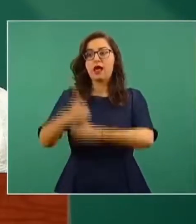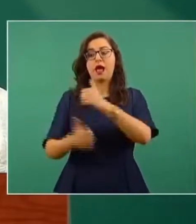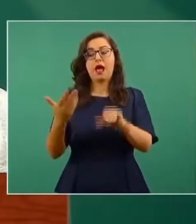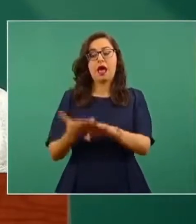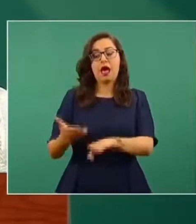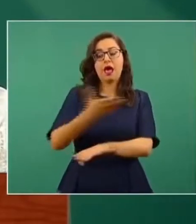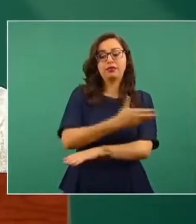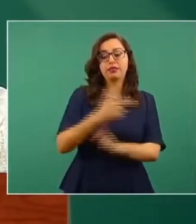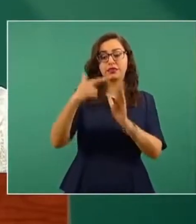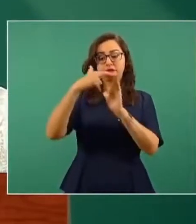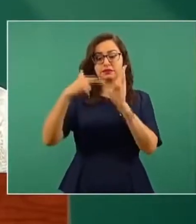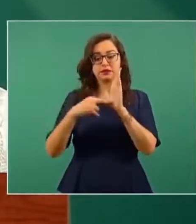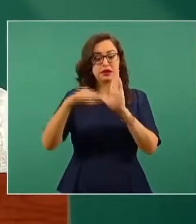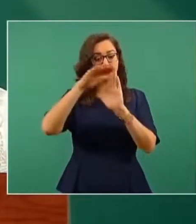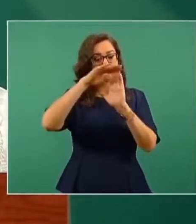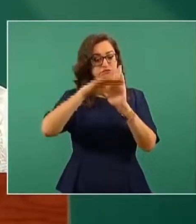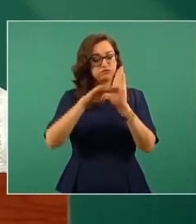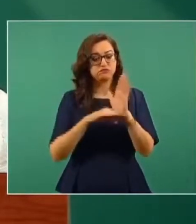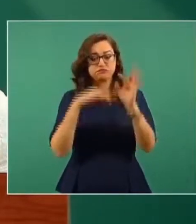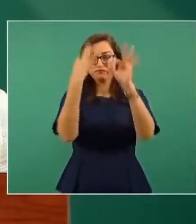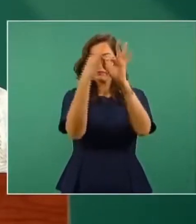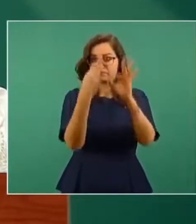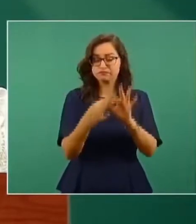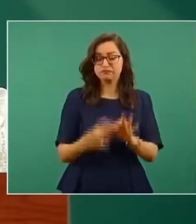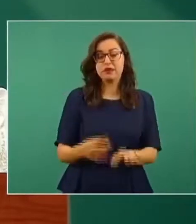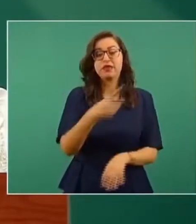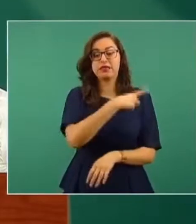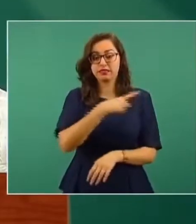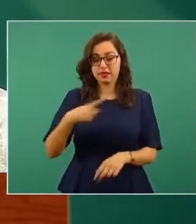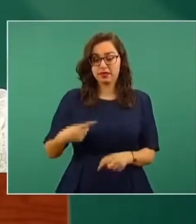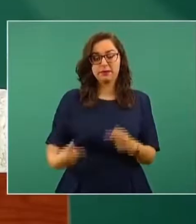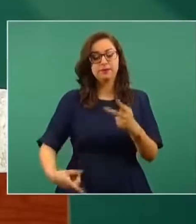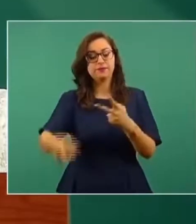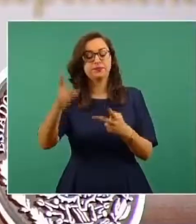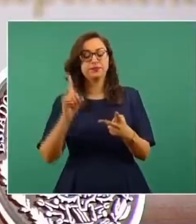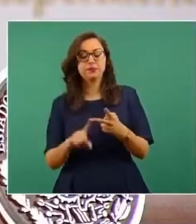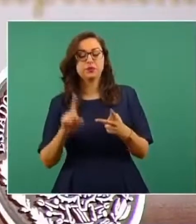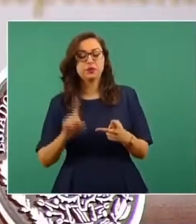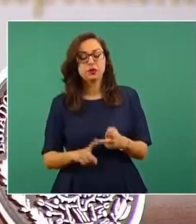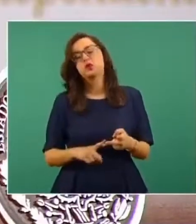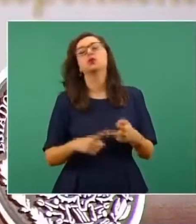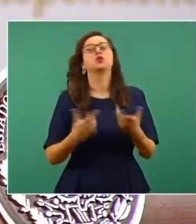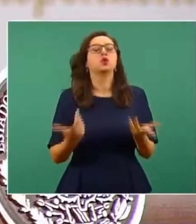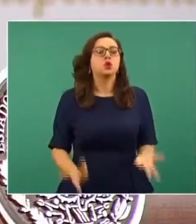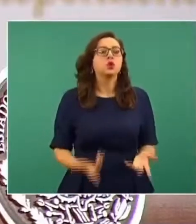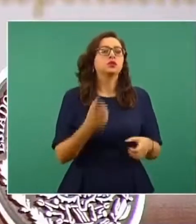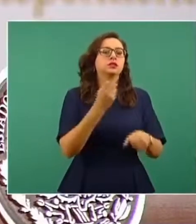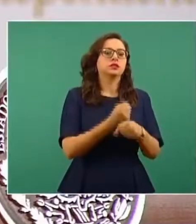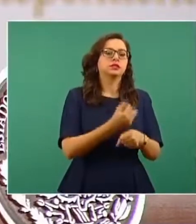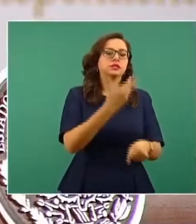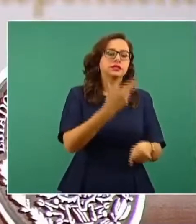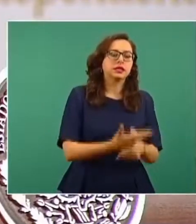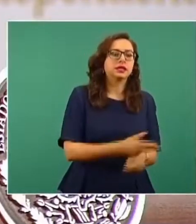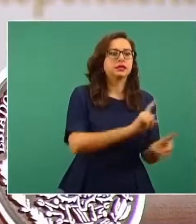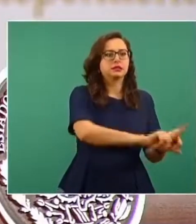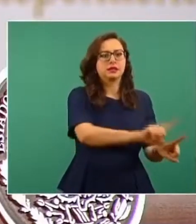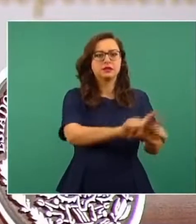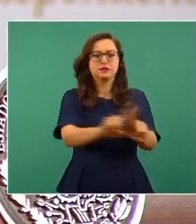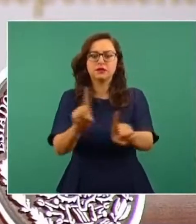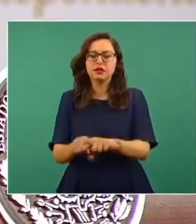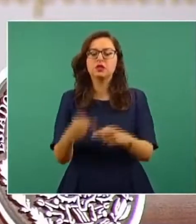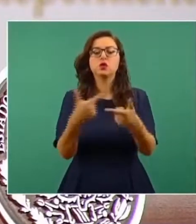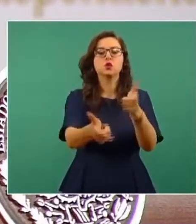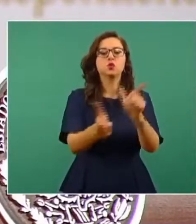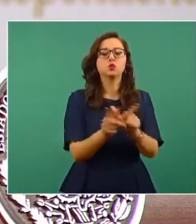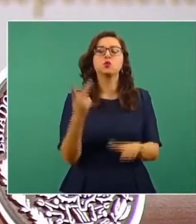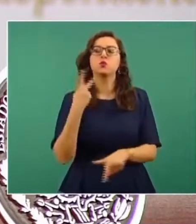entre la Secretaría de Gobernación, la de Seguridad, los partidos políticos, las fiscalías, autoridades locales,